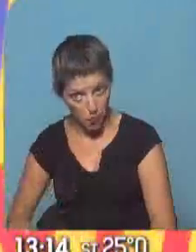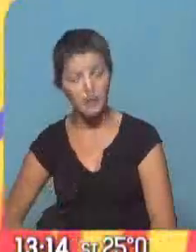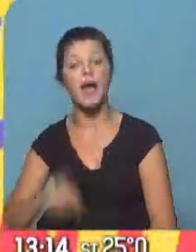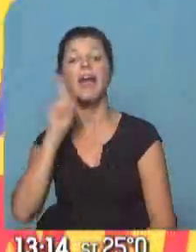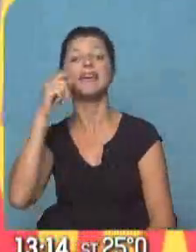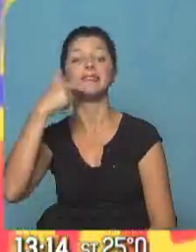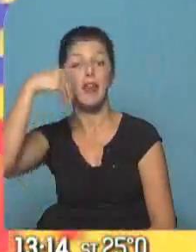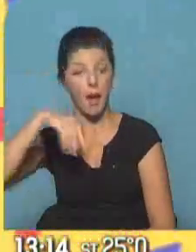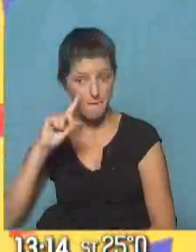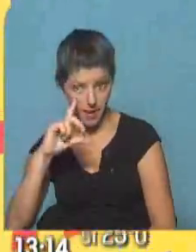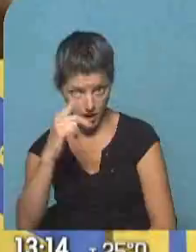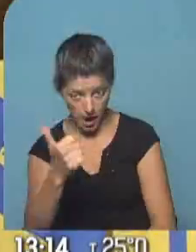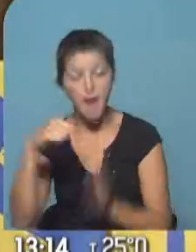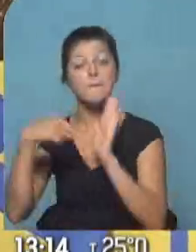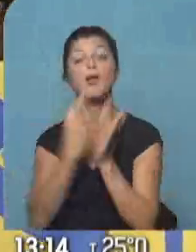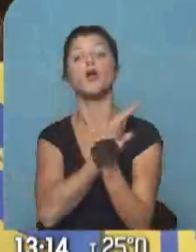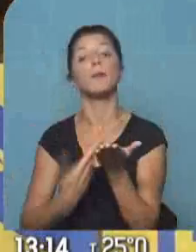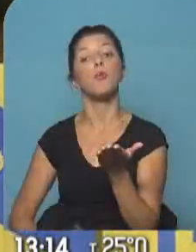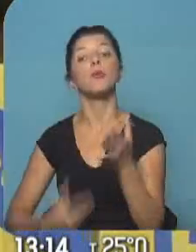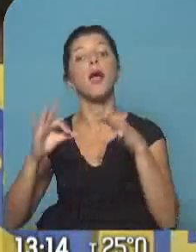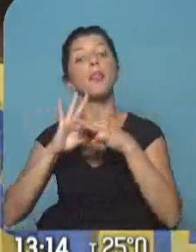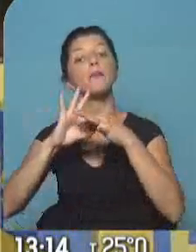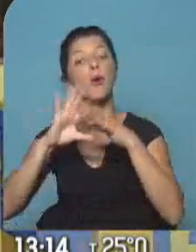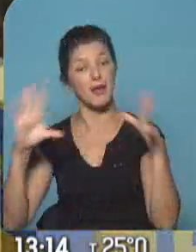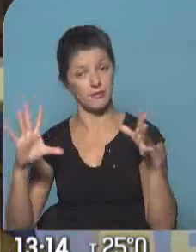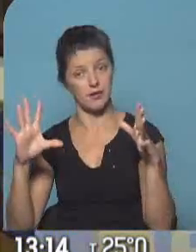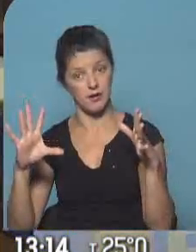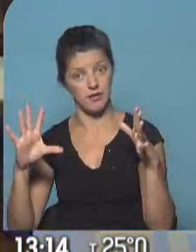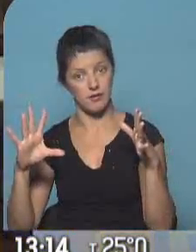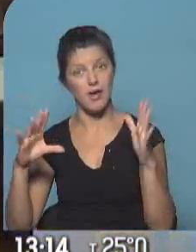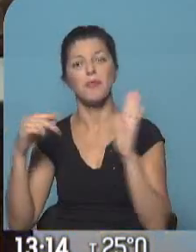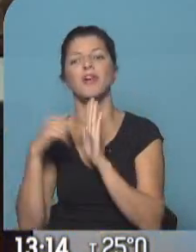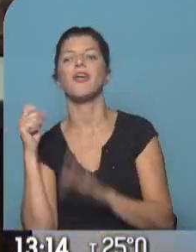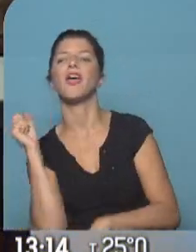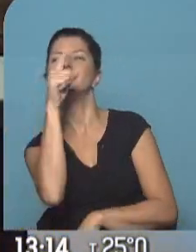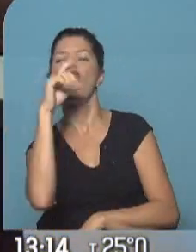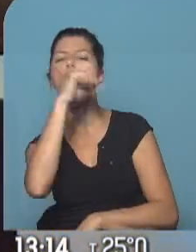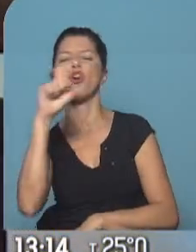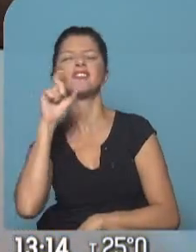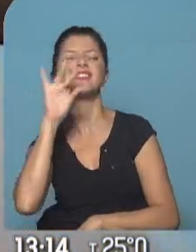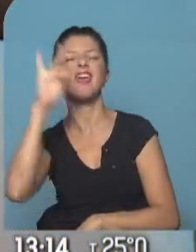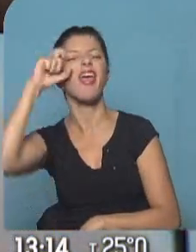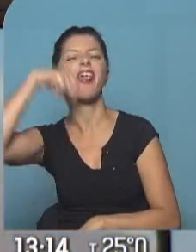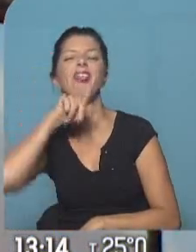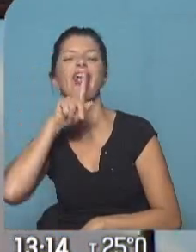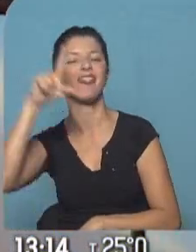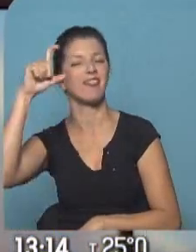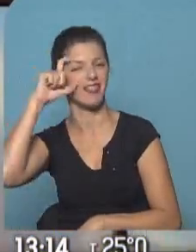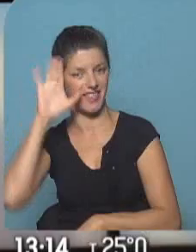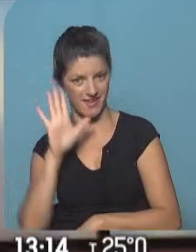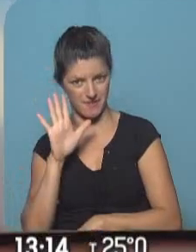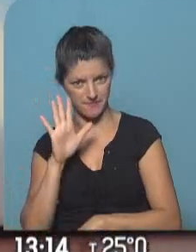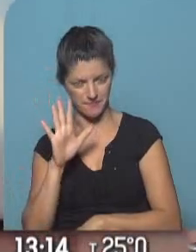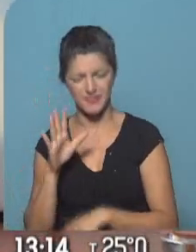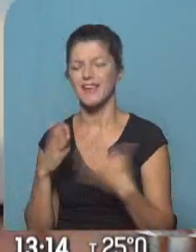que sea islámica, pero no una república islámica democrática, porque ese es un concepto occidental. Claro. Es decir, hay que tratar de mirarlo con otros